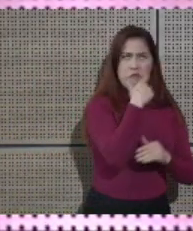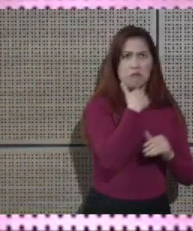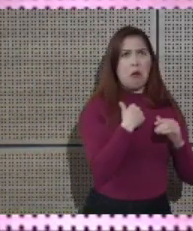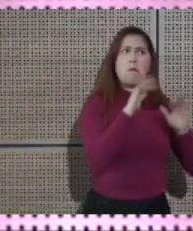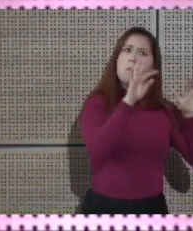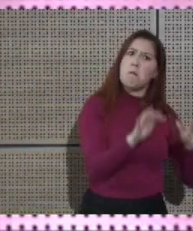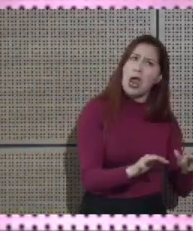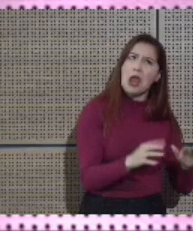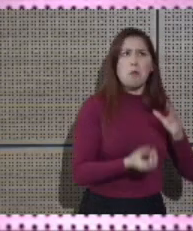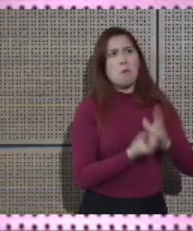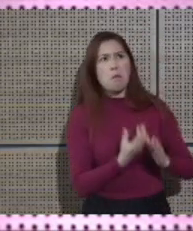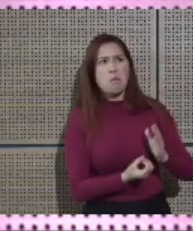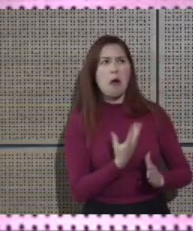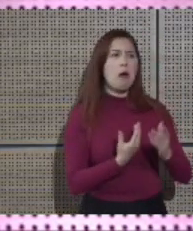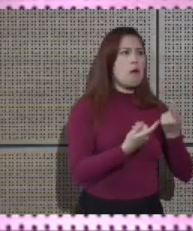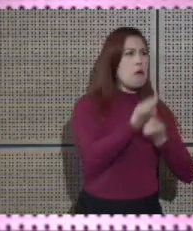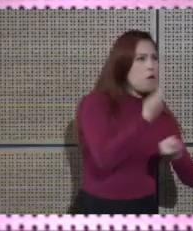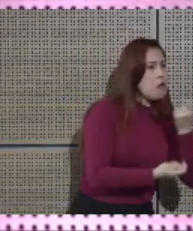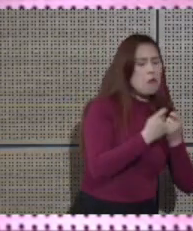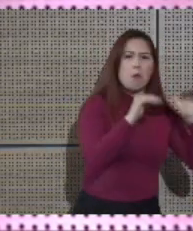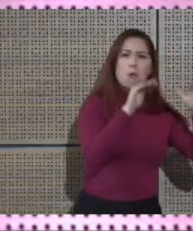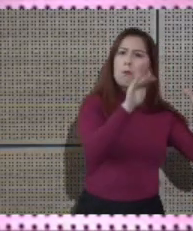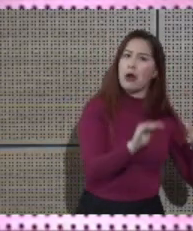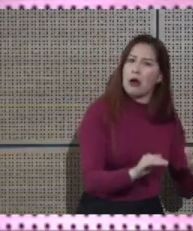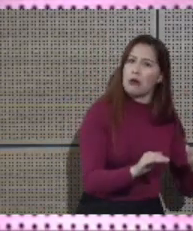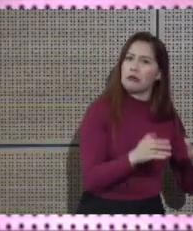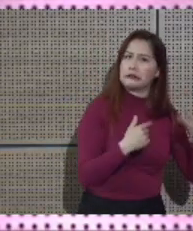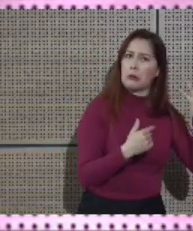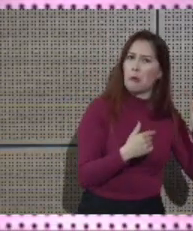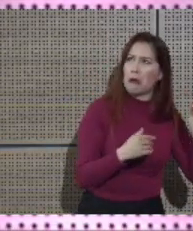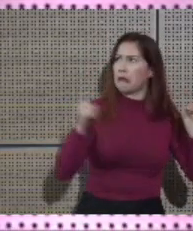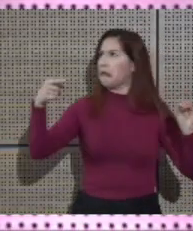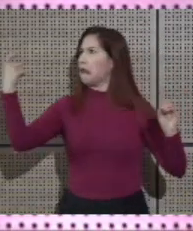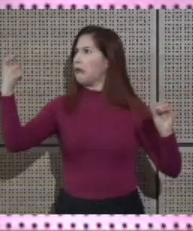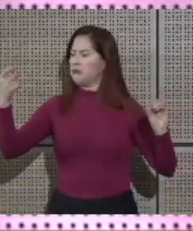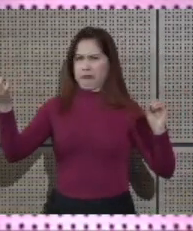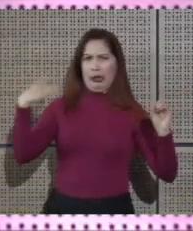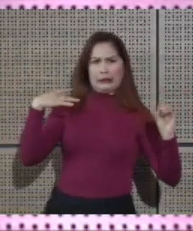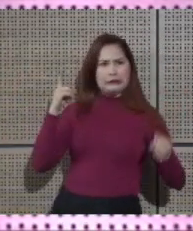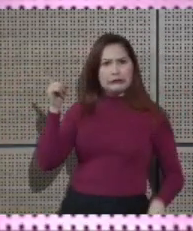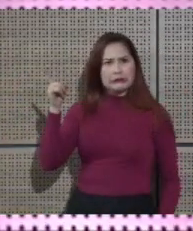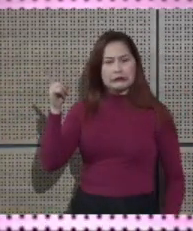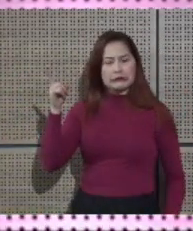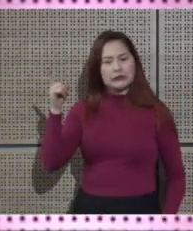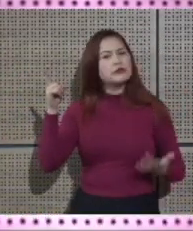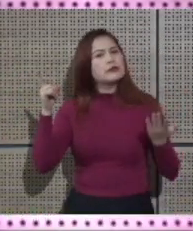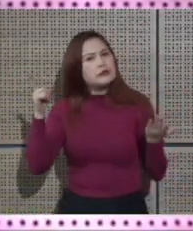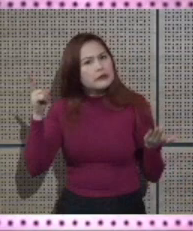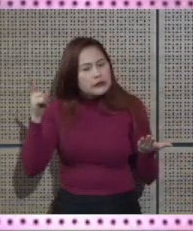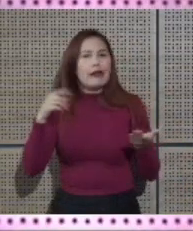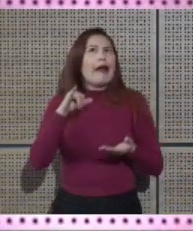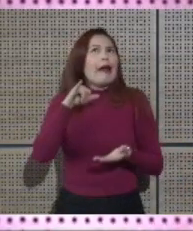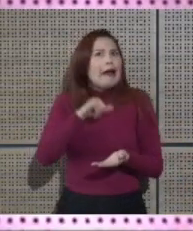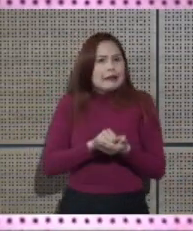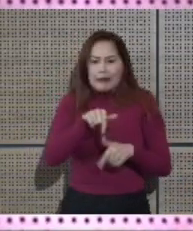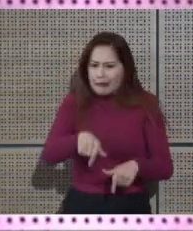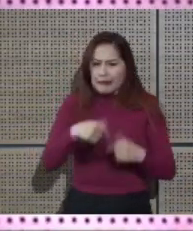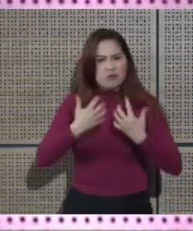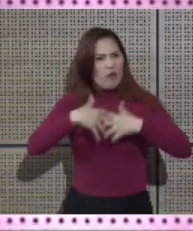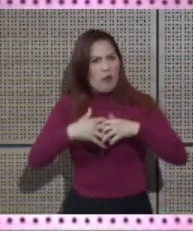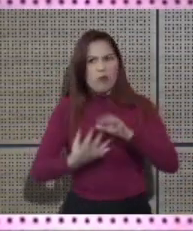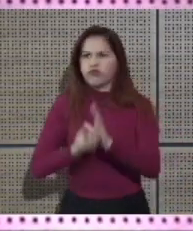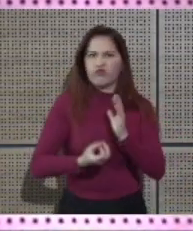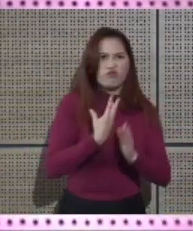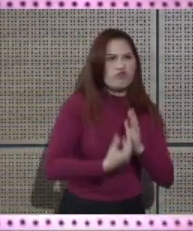Y esto es una ventanita nada más para ver efectivamente muchos otros problemas de productividad que nosotros